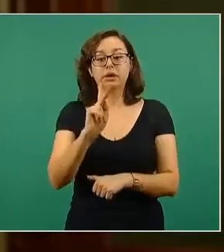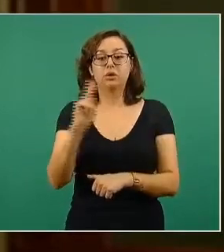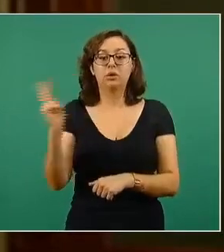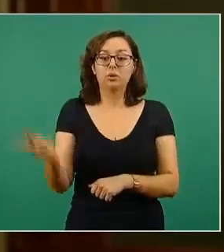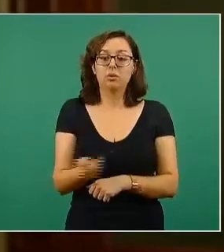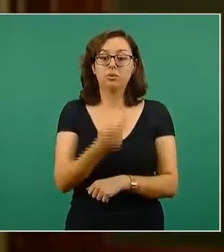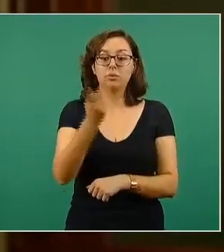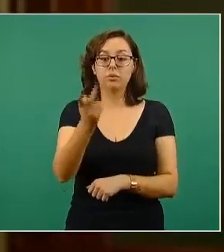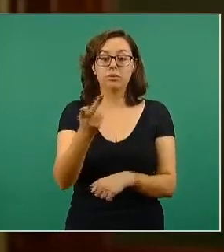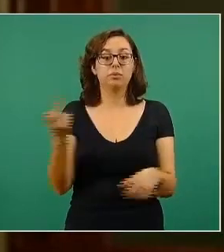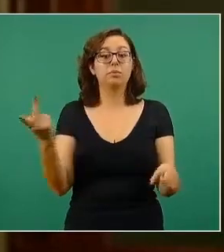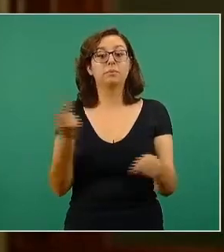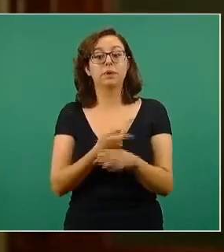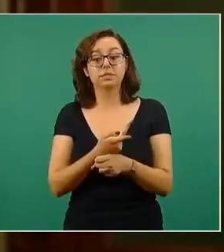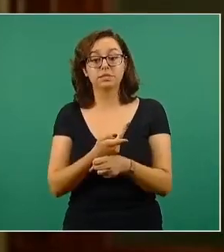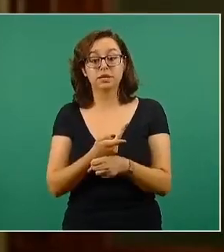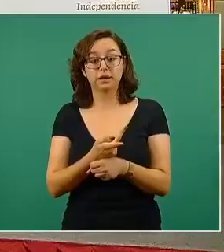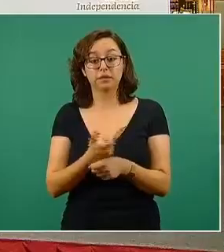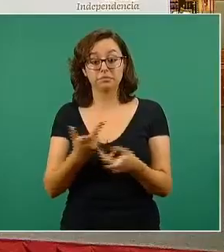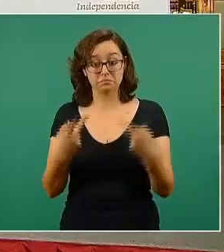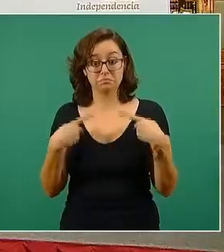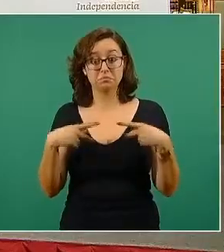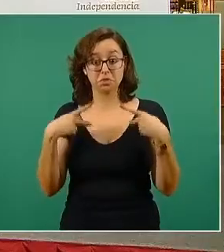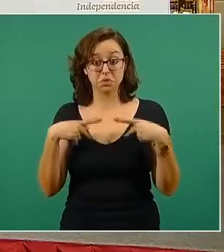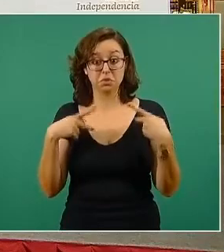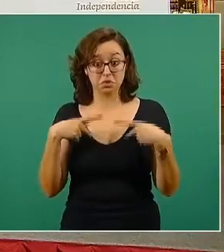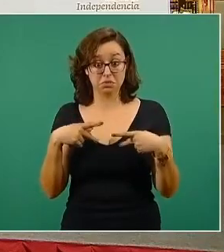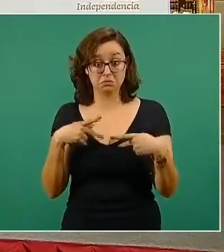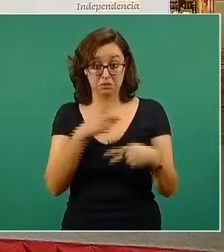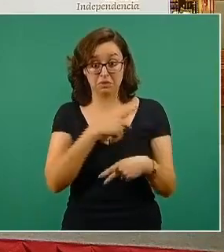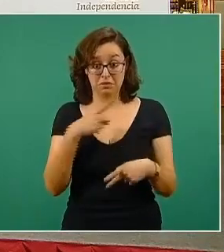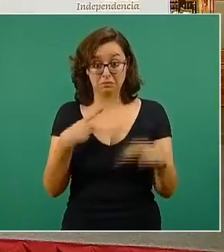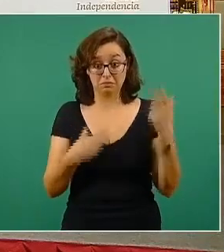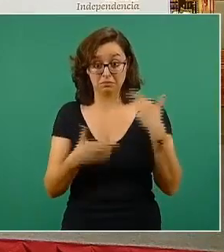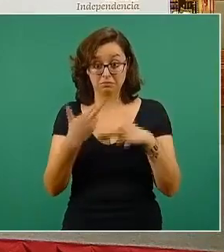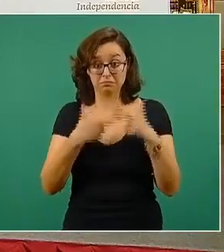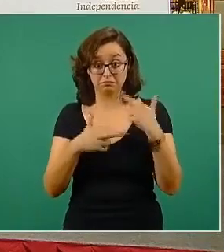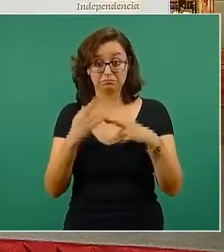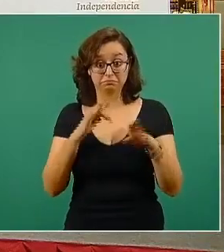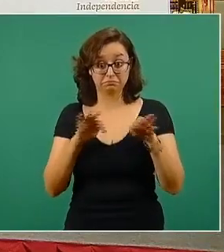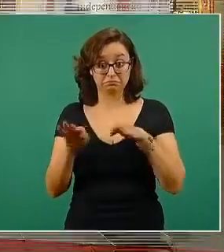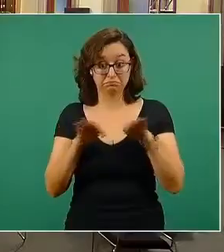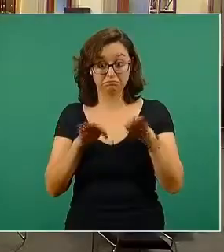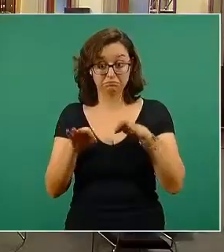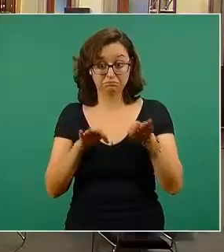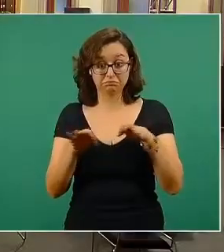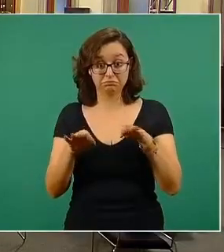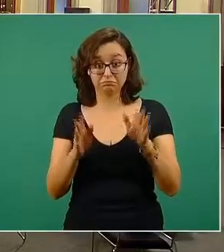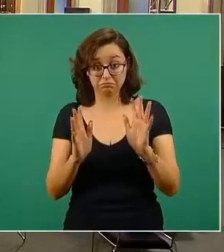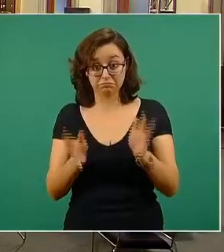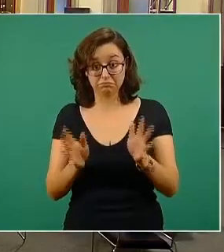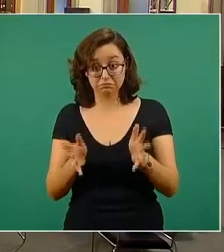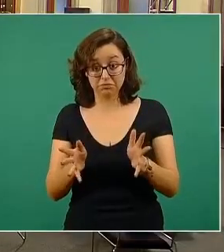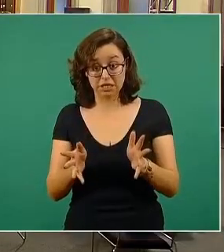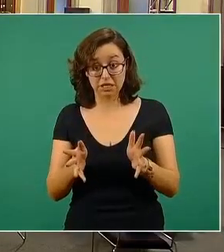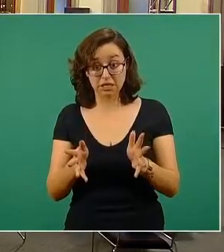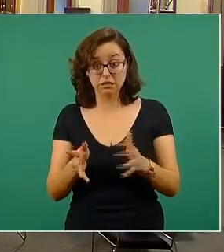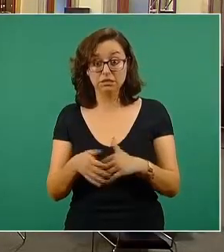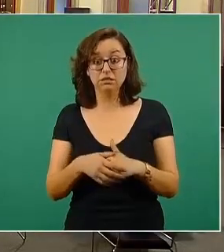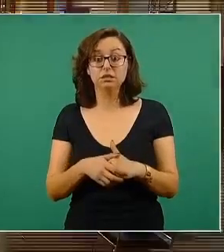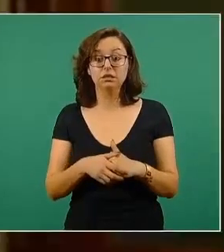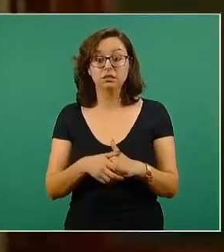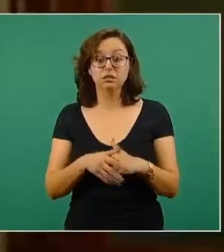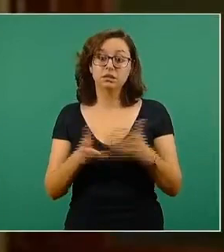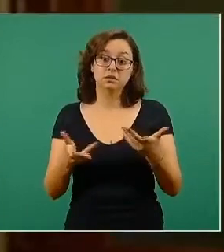qué circunstancias se encuentra el personal médico ahorita en esas situaciones y si están siendo llamados a trabajar,